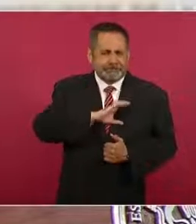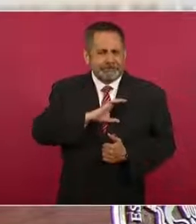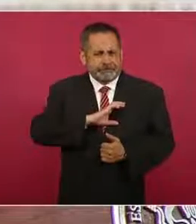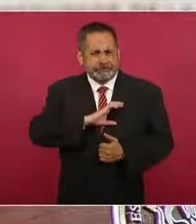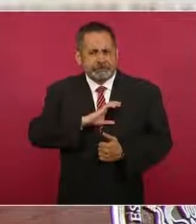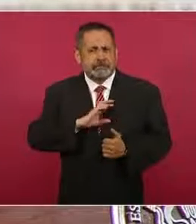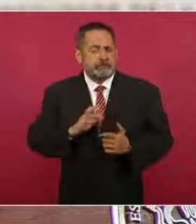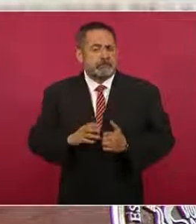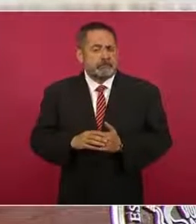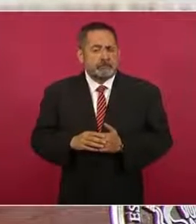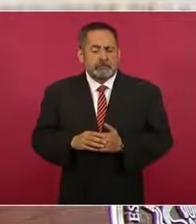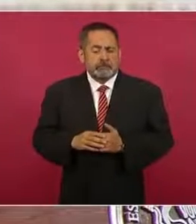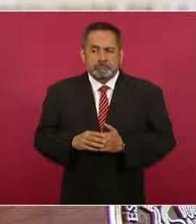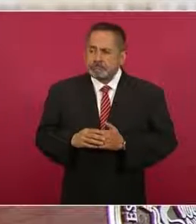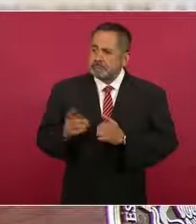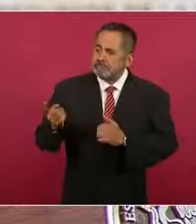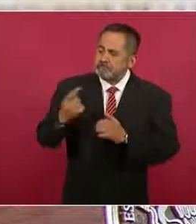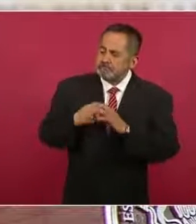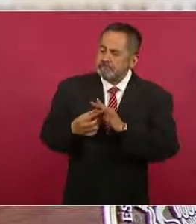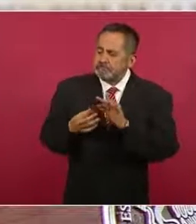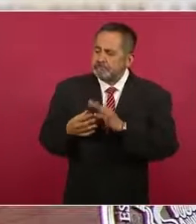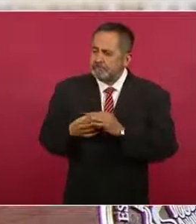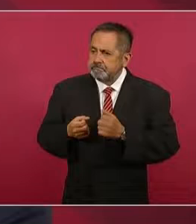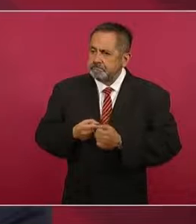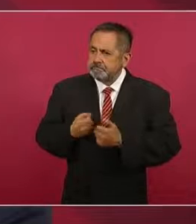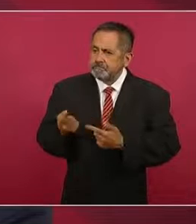que nos manifestaron.